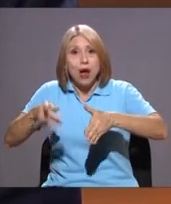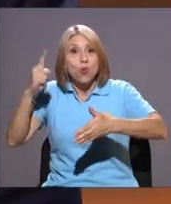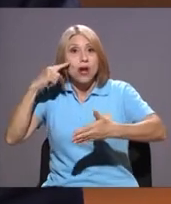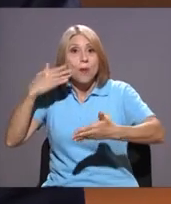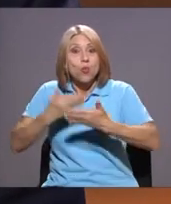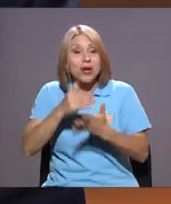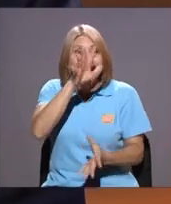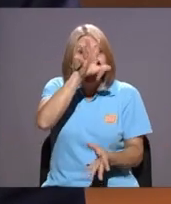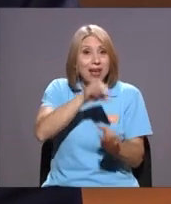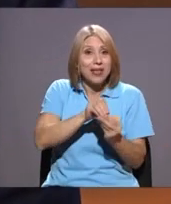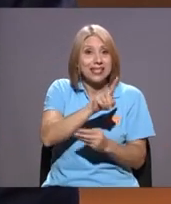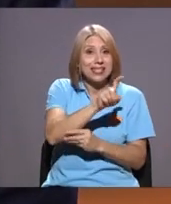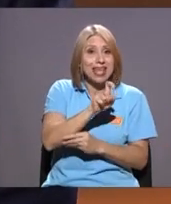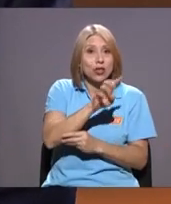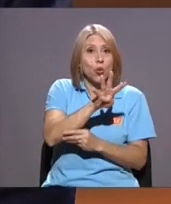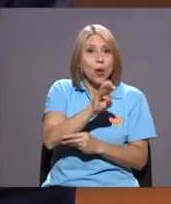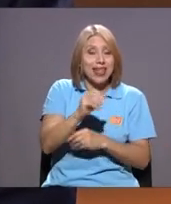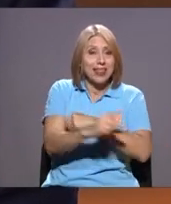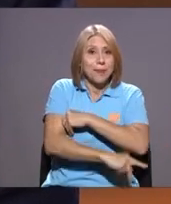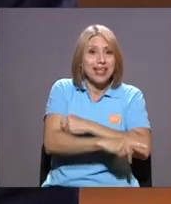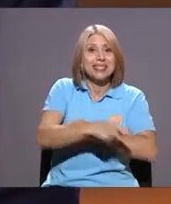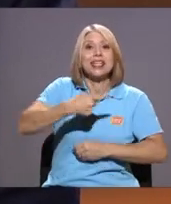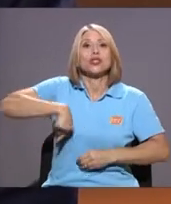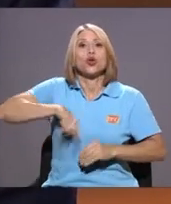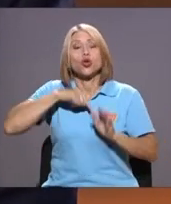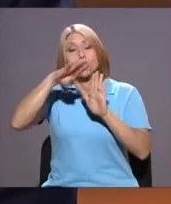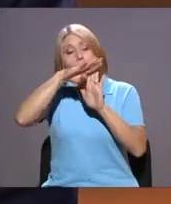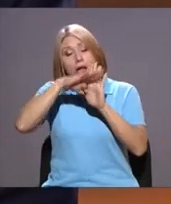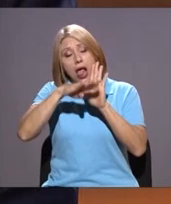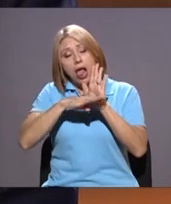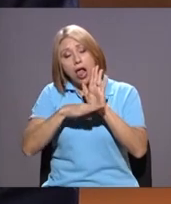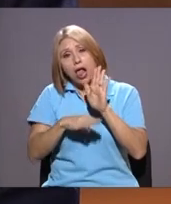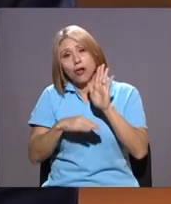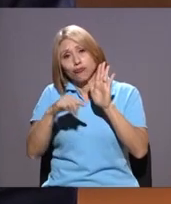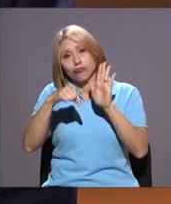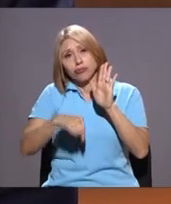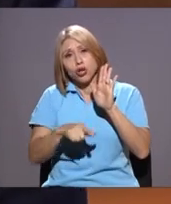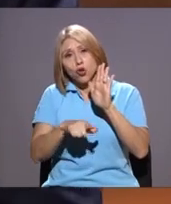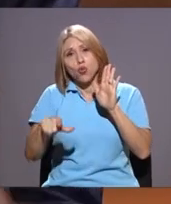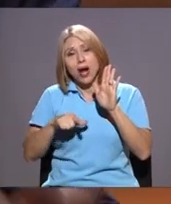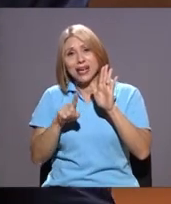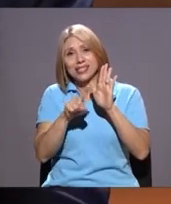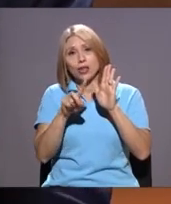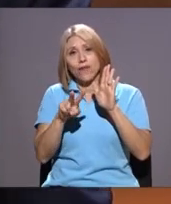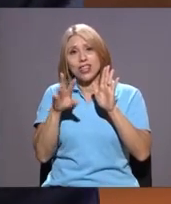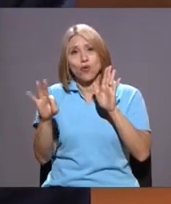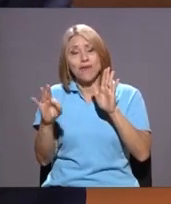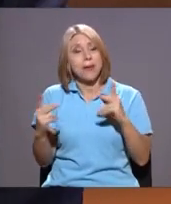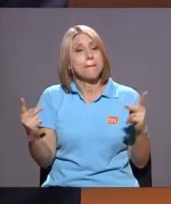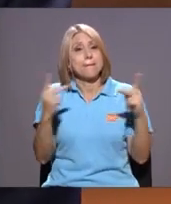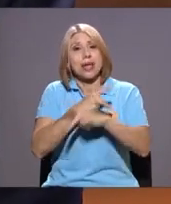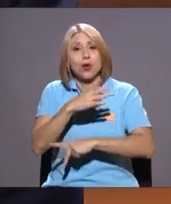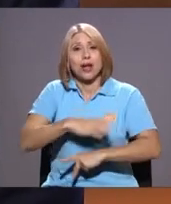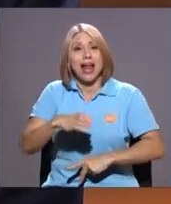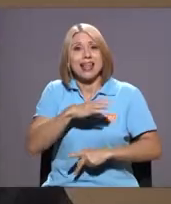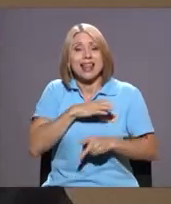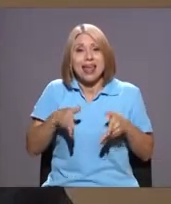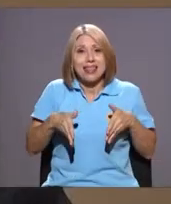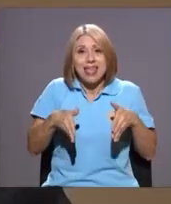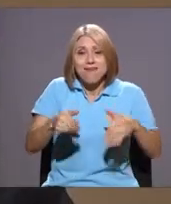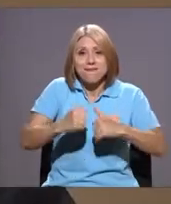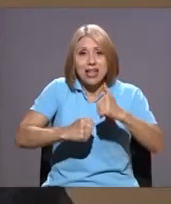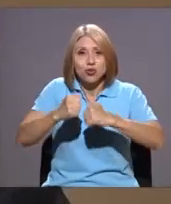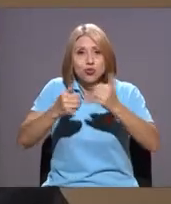ocupamos la posición 129 en la peor calidad de infraestructuras también en esa área tenemos que